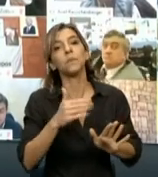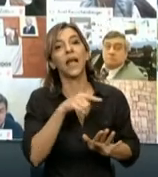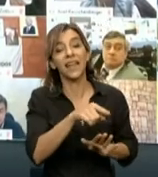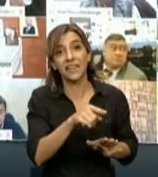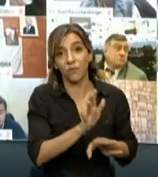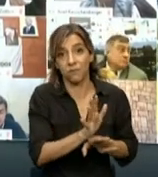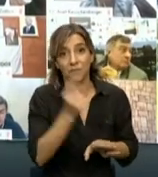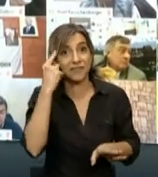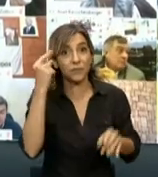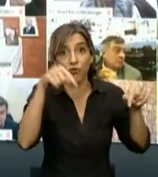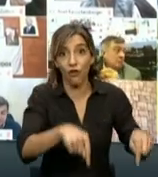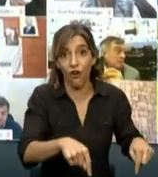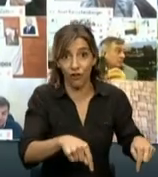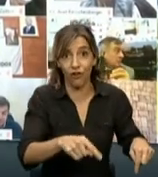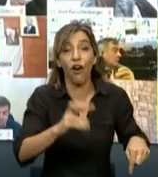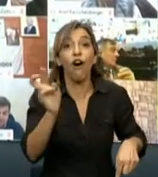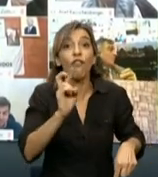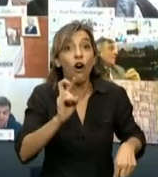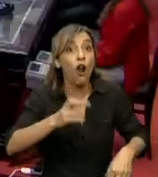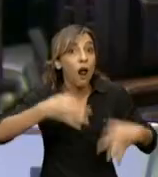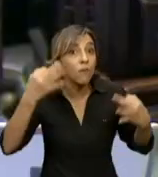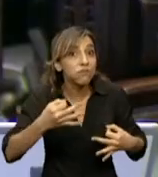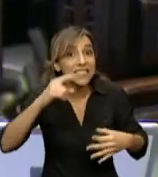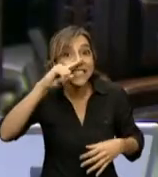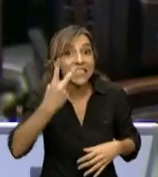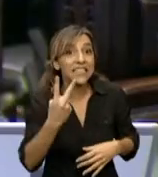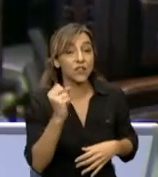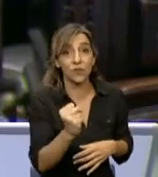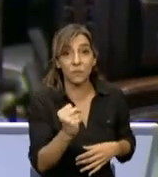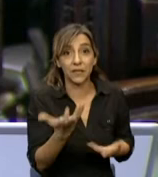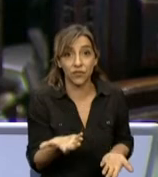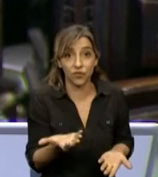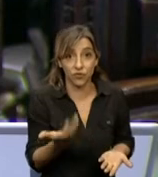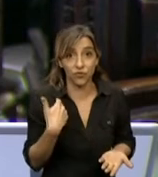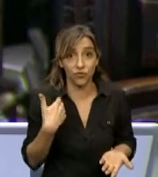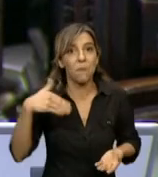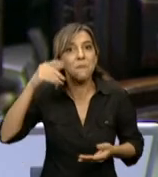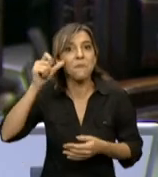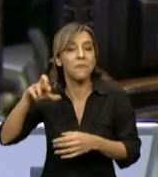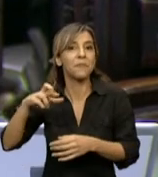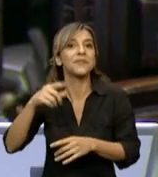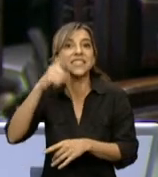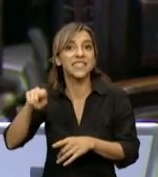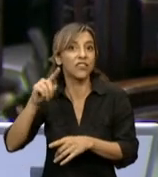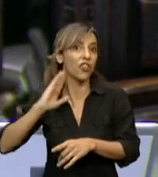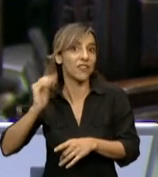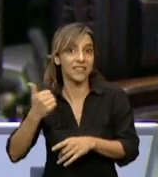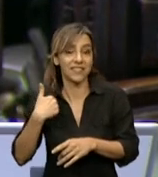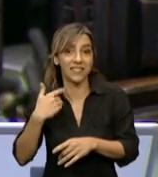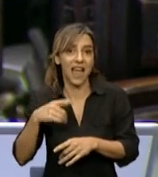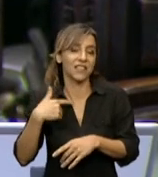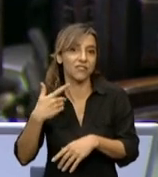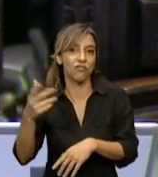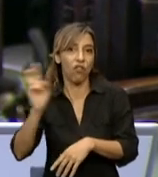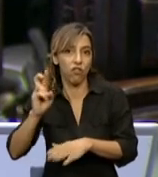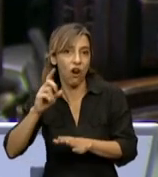cuenta, presidente, que hoy el dólar oficial cerró a 72 pesos, el dólar MEP a 116 y el dólar paralelo a 128. Es decir, hay